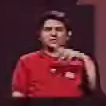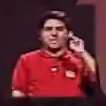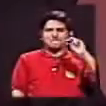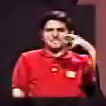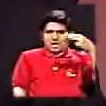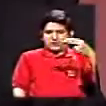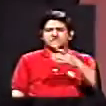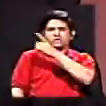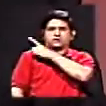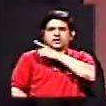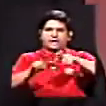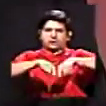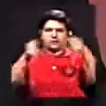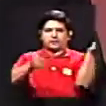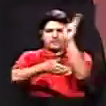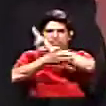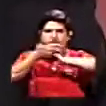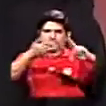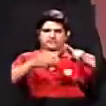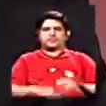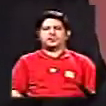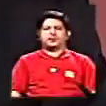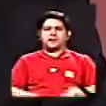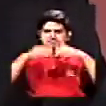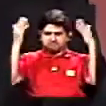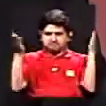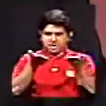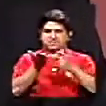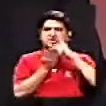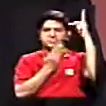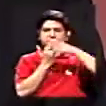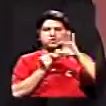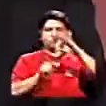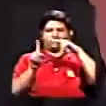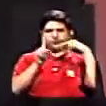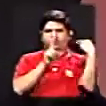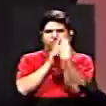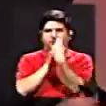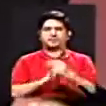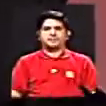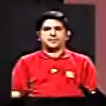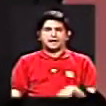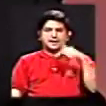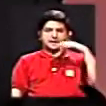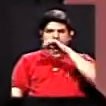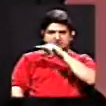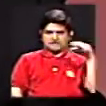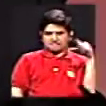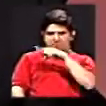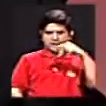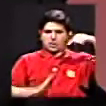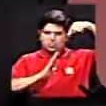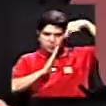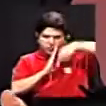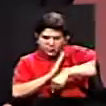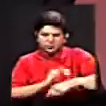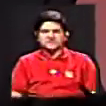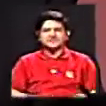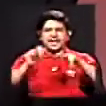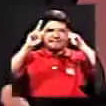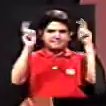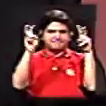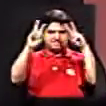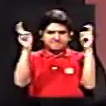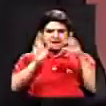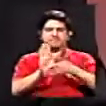soy Mauricio Herrera, director del Semanario Universidad, y le doy la bienvenida a su programa Puntos de Vista, donde cada semana profundizamos en los